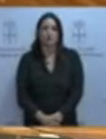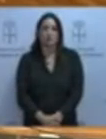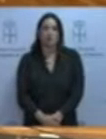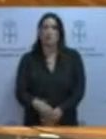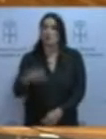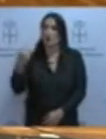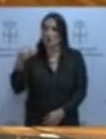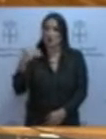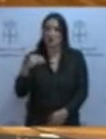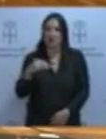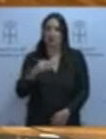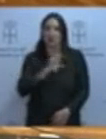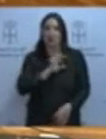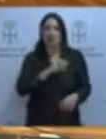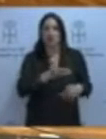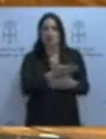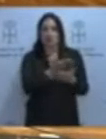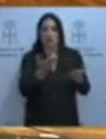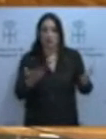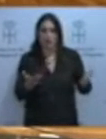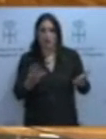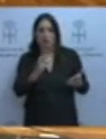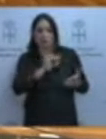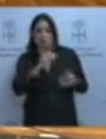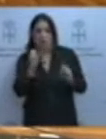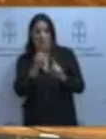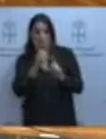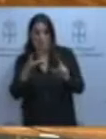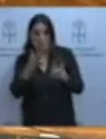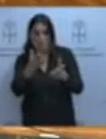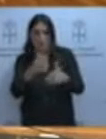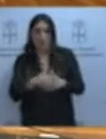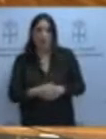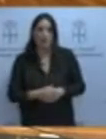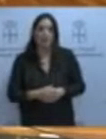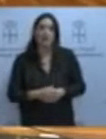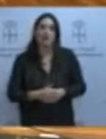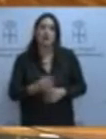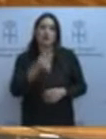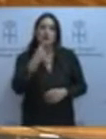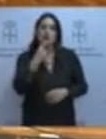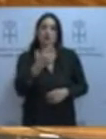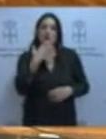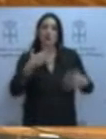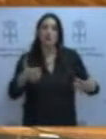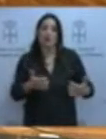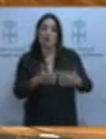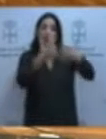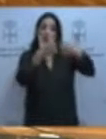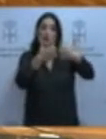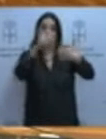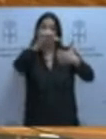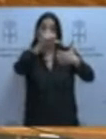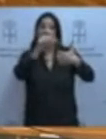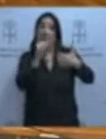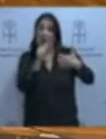Presidente, señorías de foro, dicen que brindar con agua da mala suerte, pero bueno,